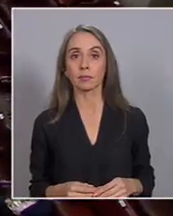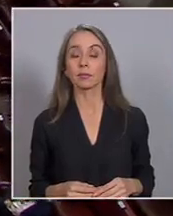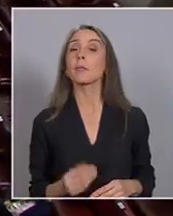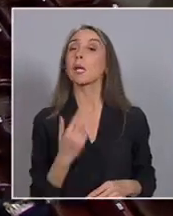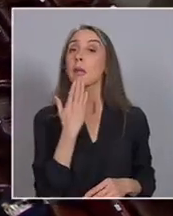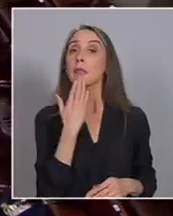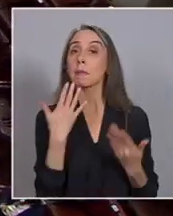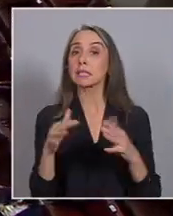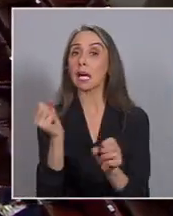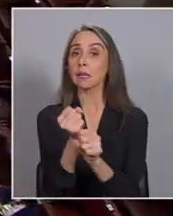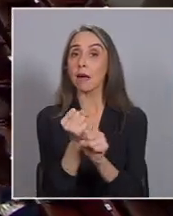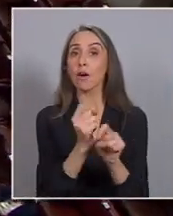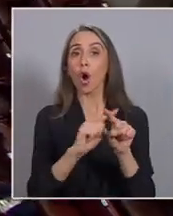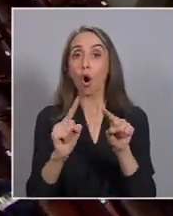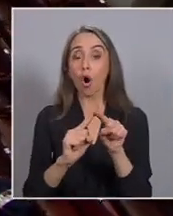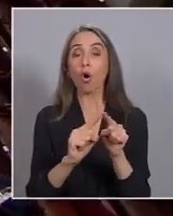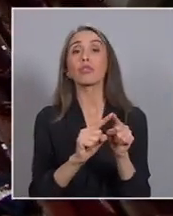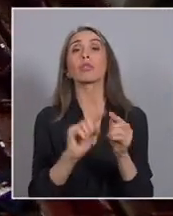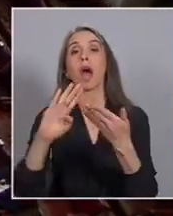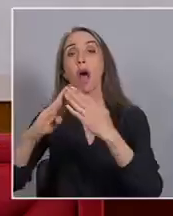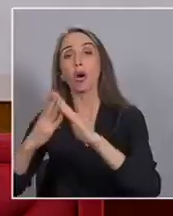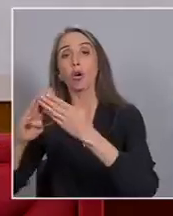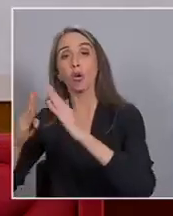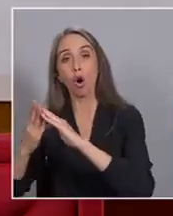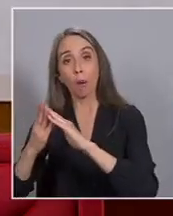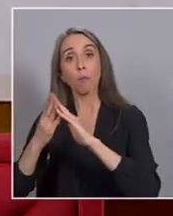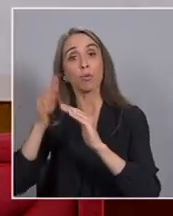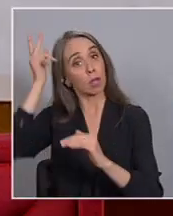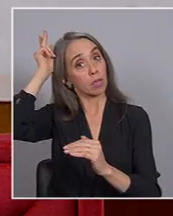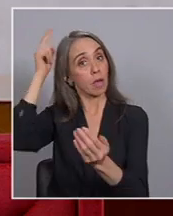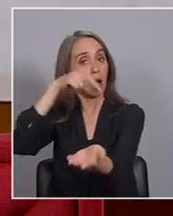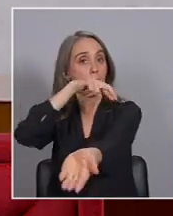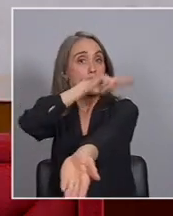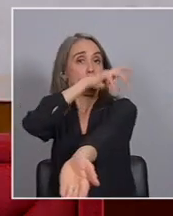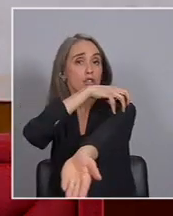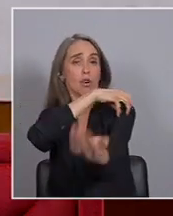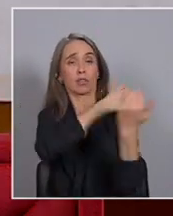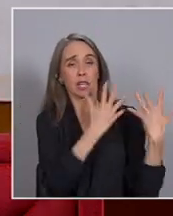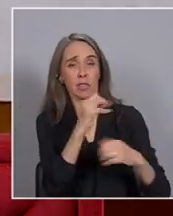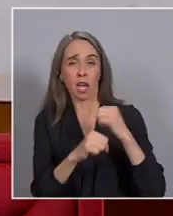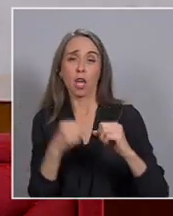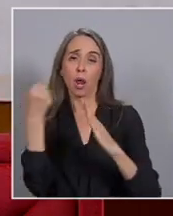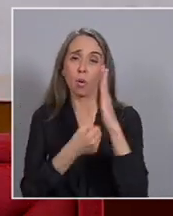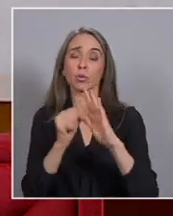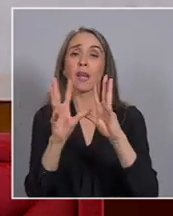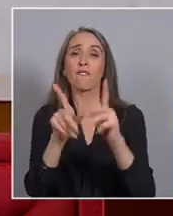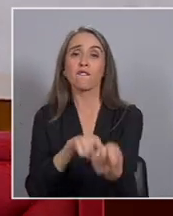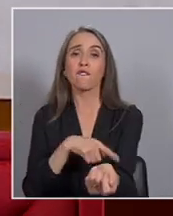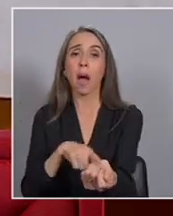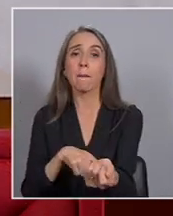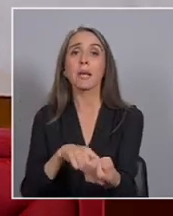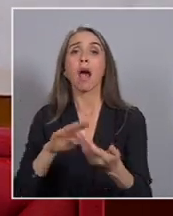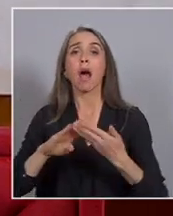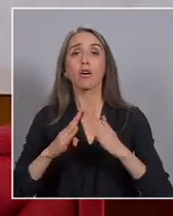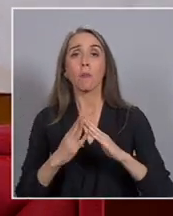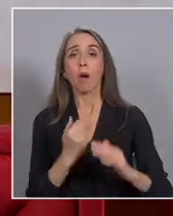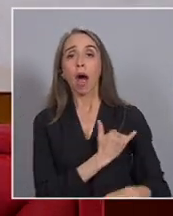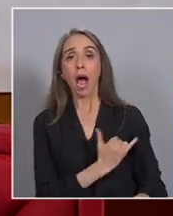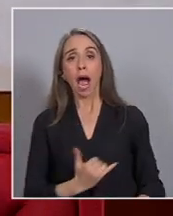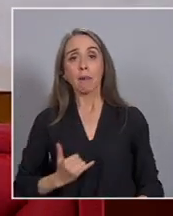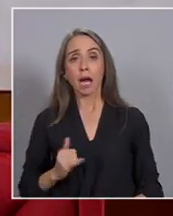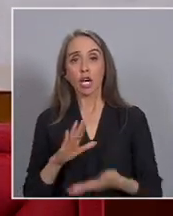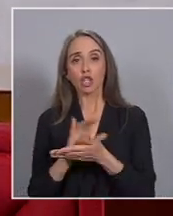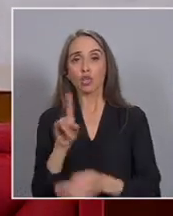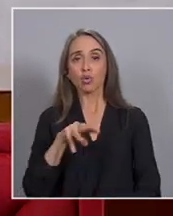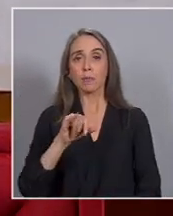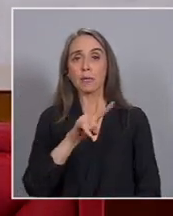También hemos trabajado con otras comunidades, por ejemplo, en el norte. Tras décadas de lucha de las familias que componen la comunidad Aymara